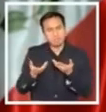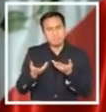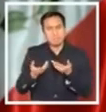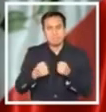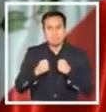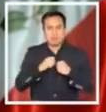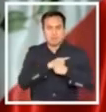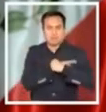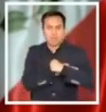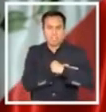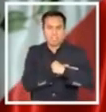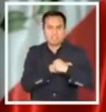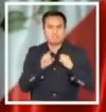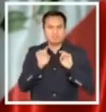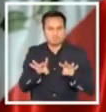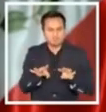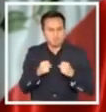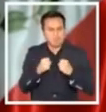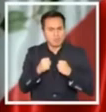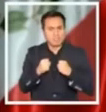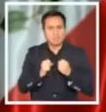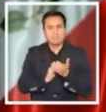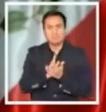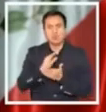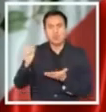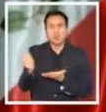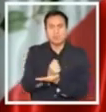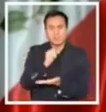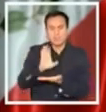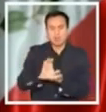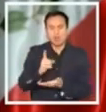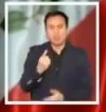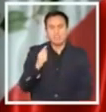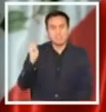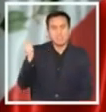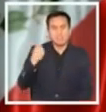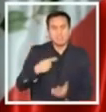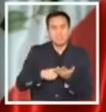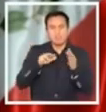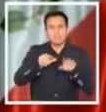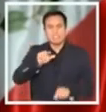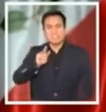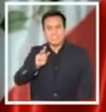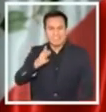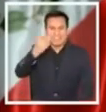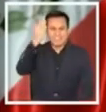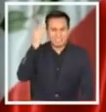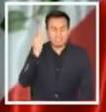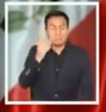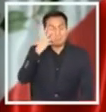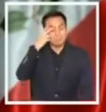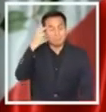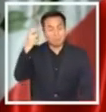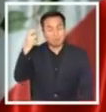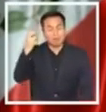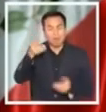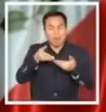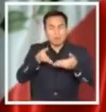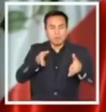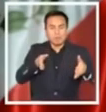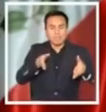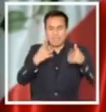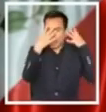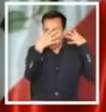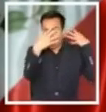hicieron más fuertes e indestructibles cuando, a partir del golpe de Estado del 11 de septiembre del 73, México abrió las puertas de